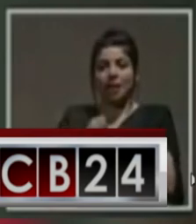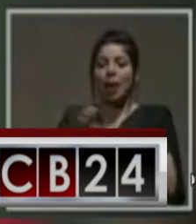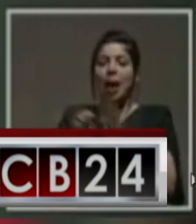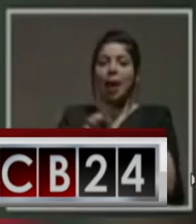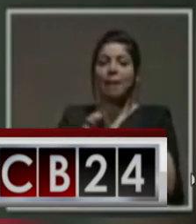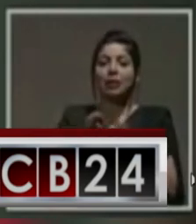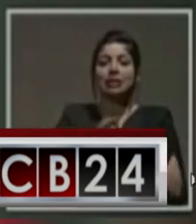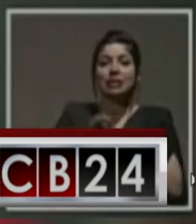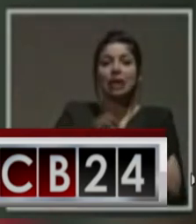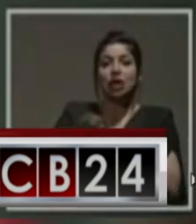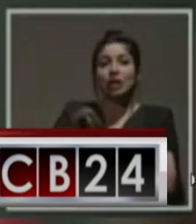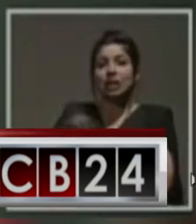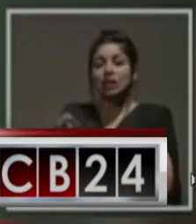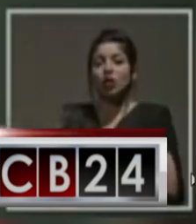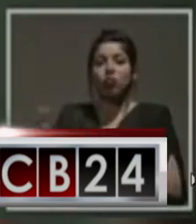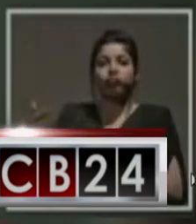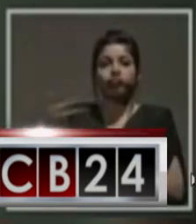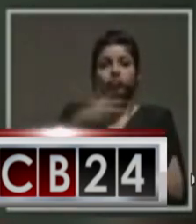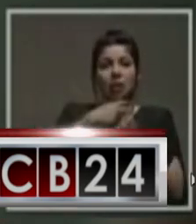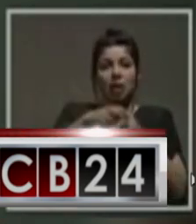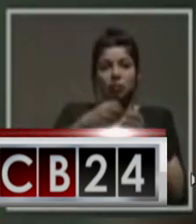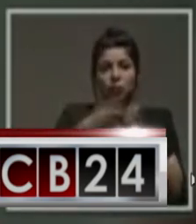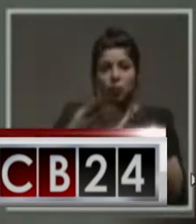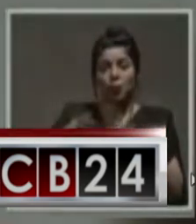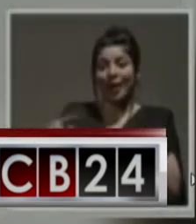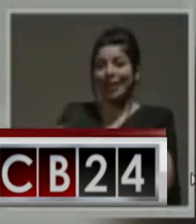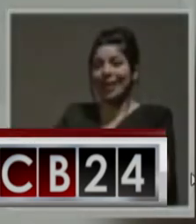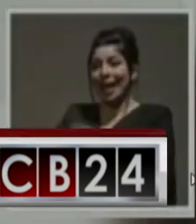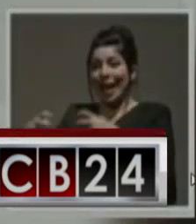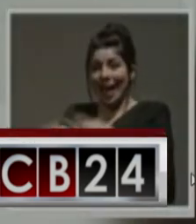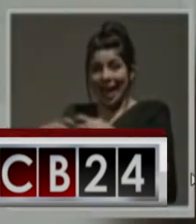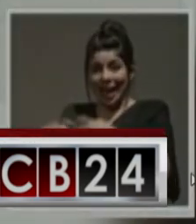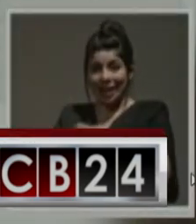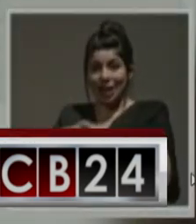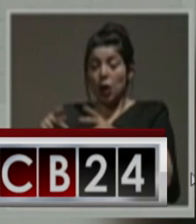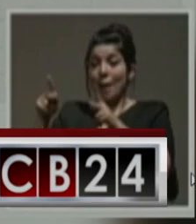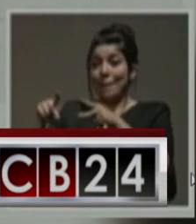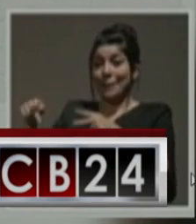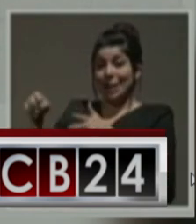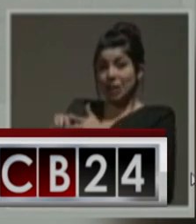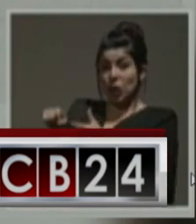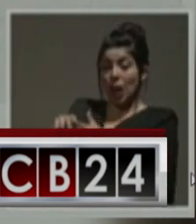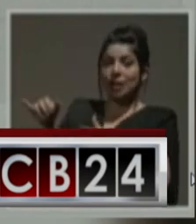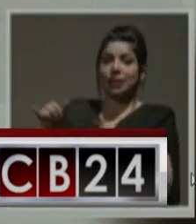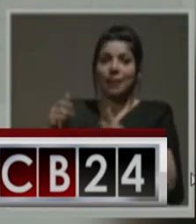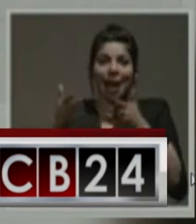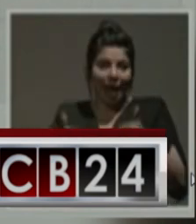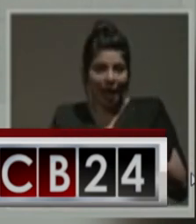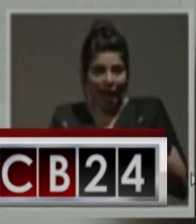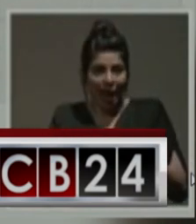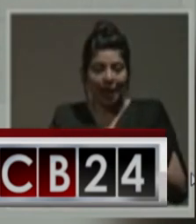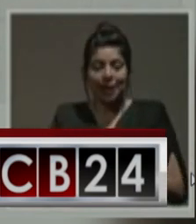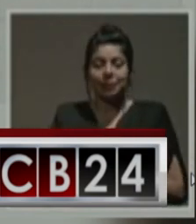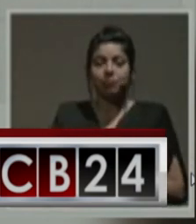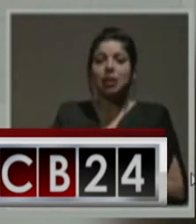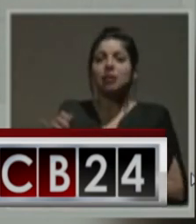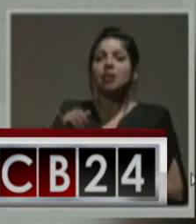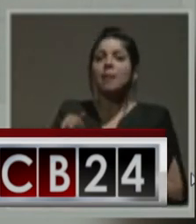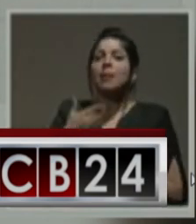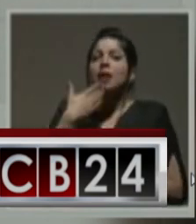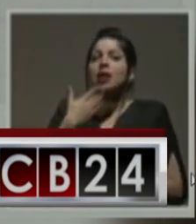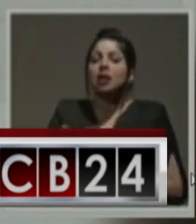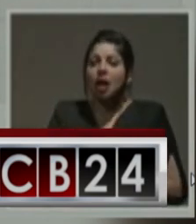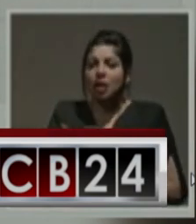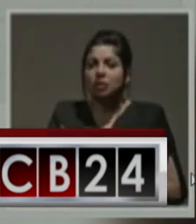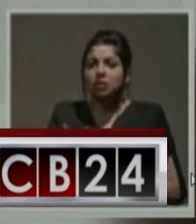sectorización del transporte público, los trenes eléctricos, tanto de pasajeros como de carga. También gracias